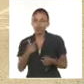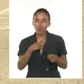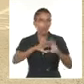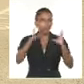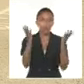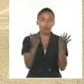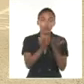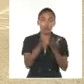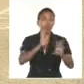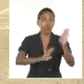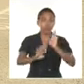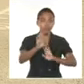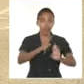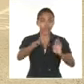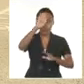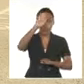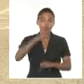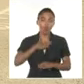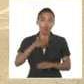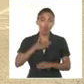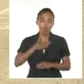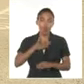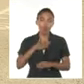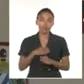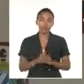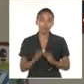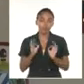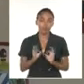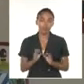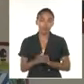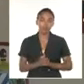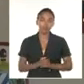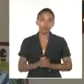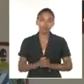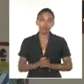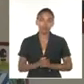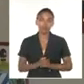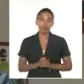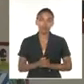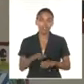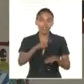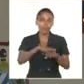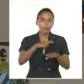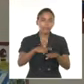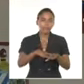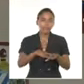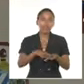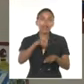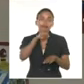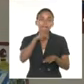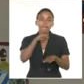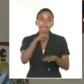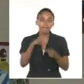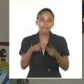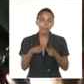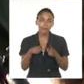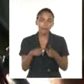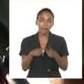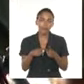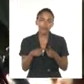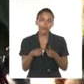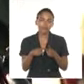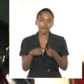Hay que defender nuestro país y esto nos prepara para eso, estamos aquí. En representación de las madres, Idelcis García